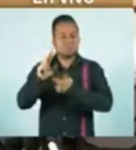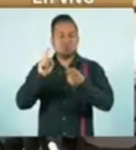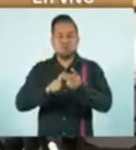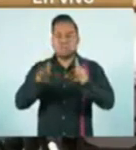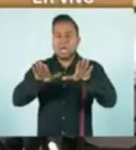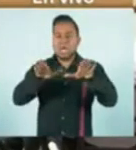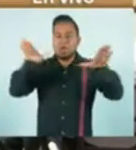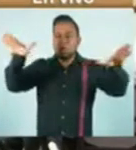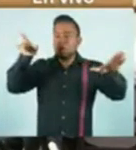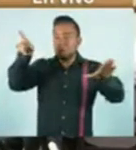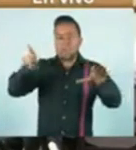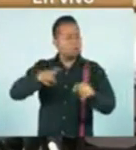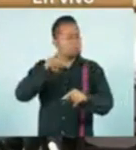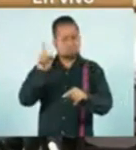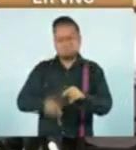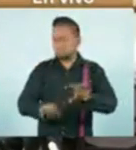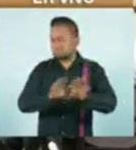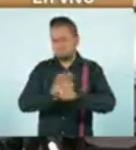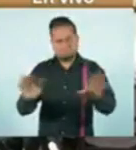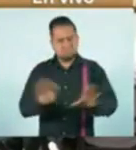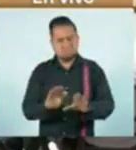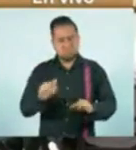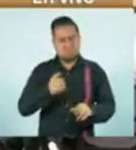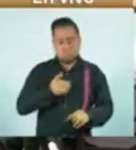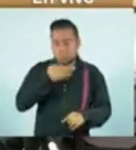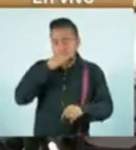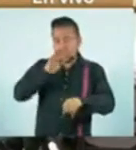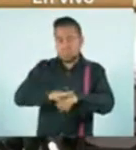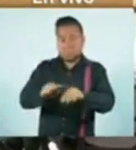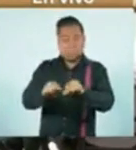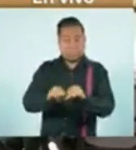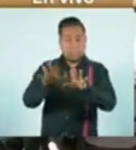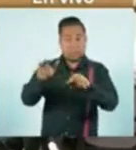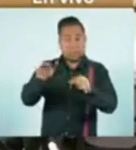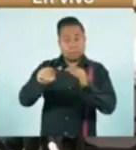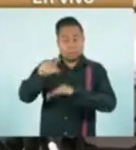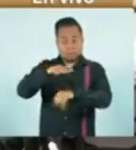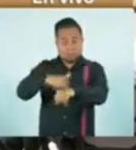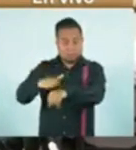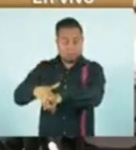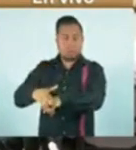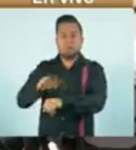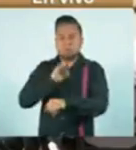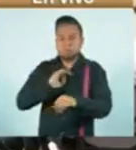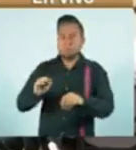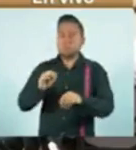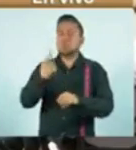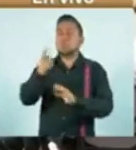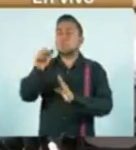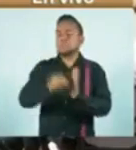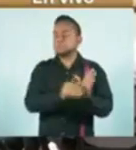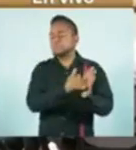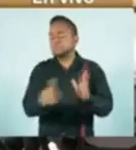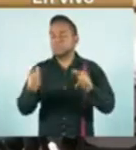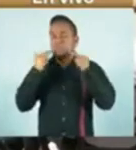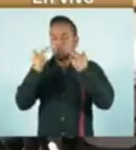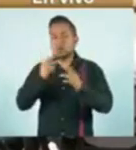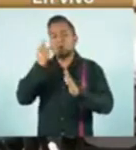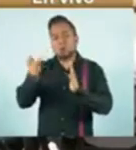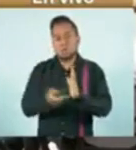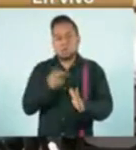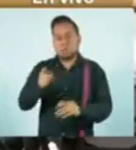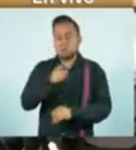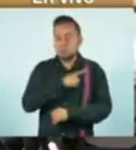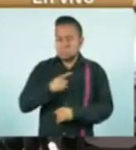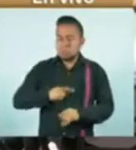aeropuerto fue retirado. Dejamos muy claro con ellos y con ellas que nos vamos a reunir en 30 días, pero que ya hay que poner las